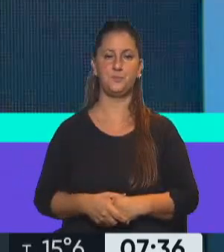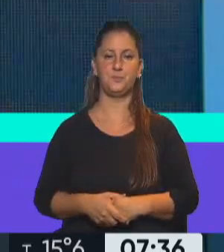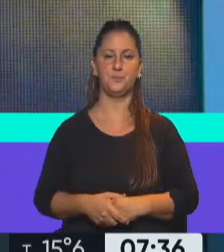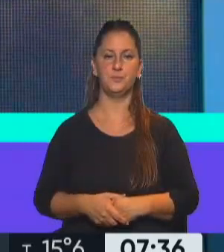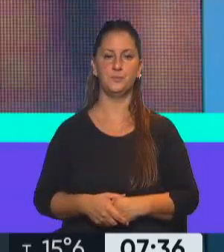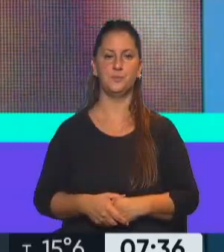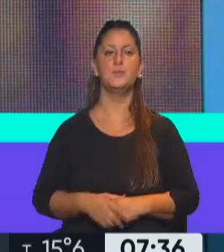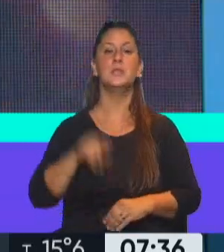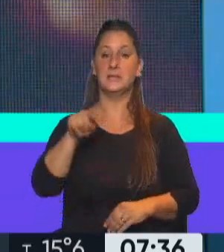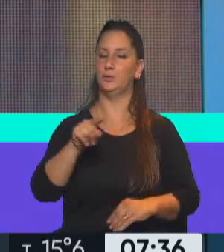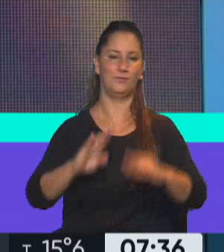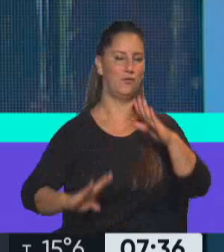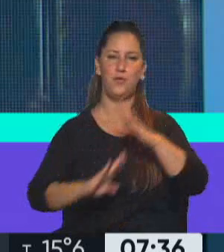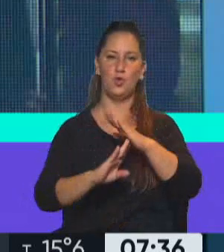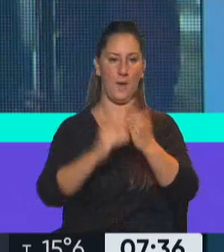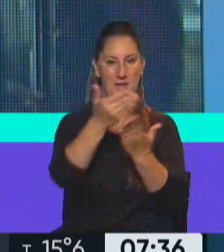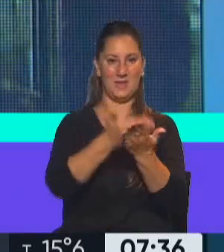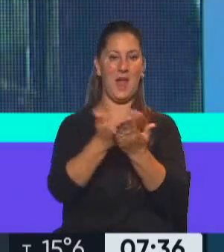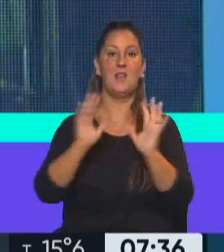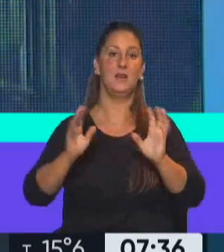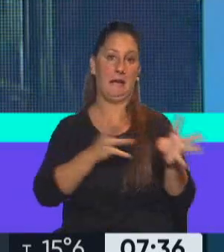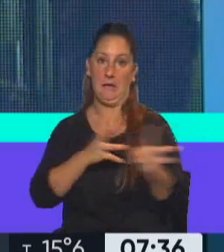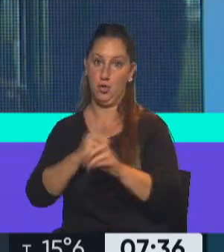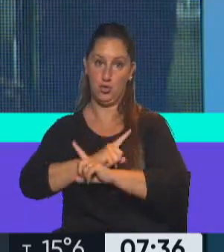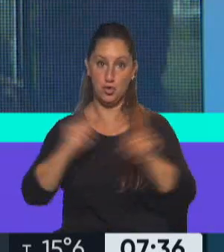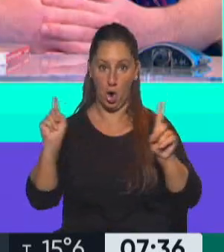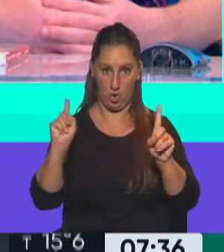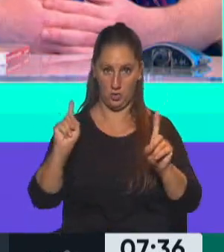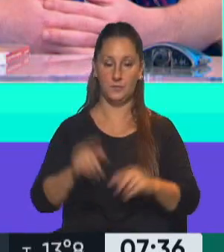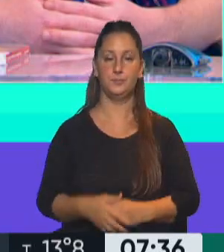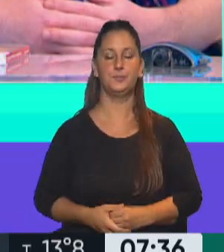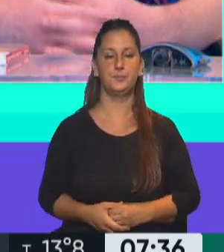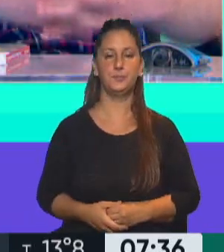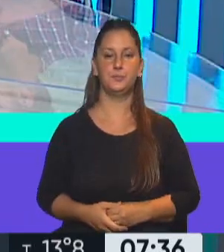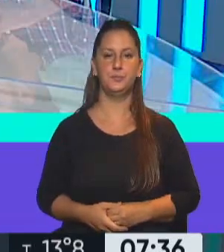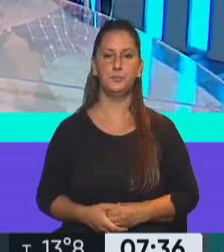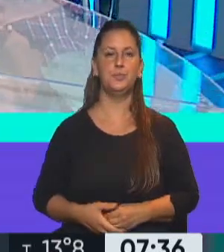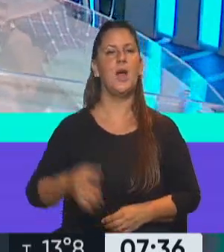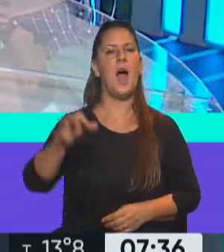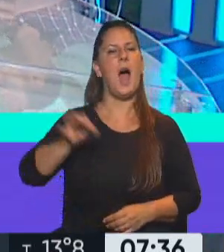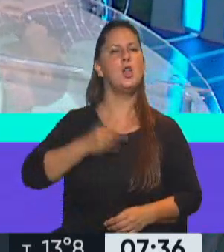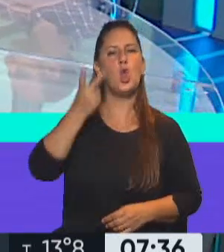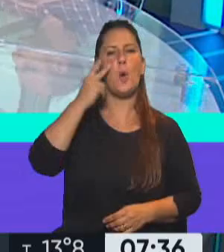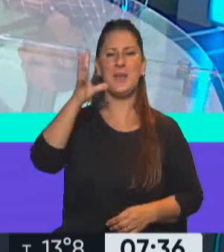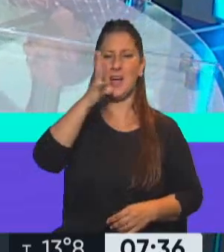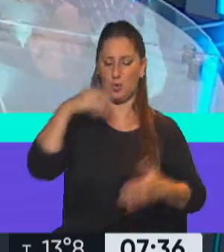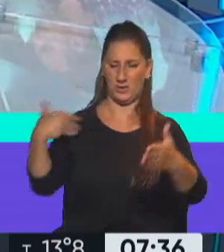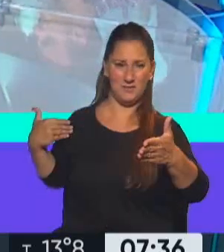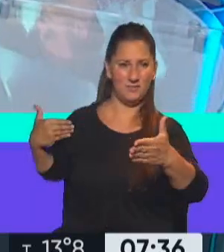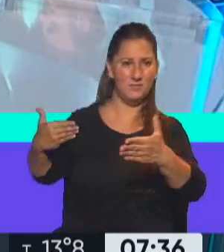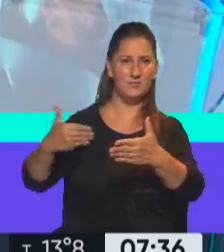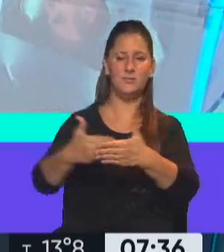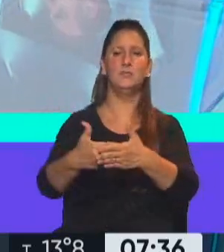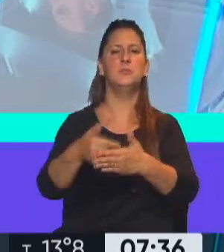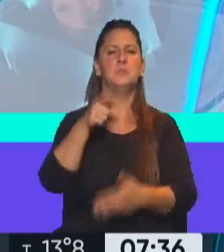Sí, era el punto central. El punto central. Sin cese al fuego, sigue la Lógico. guerra. Alexander, ha habido desde 2014 a esta parte, bueno, vos lo